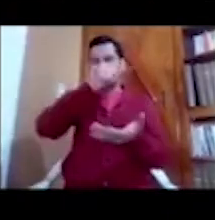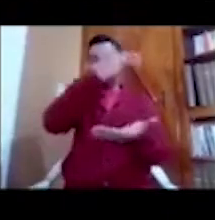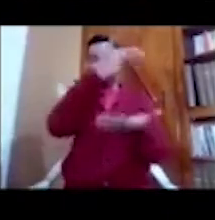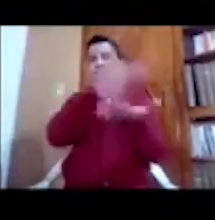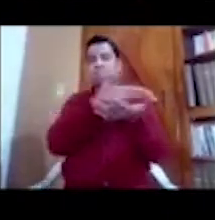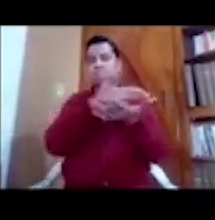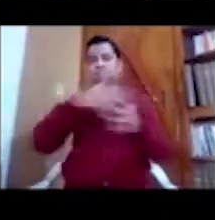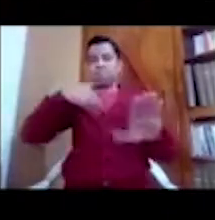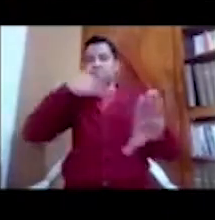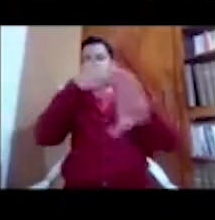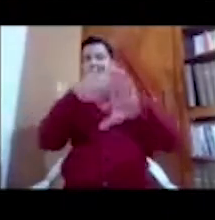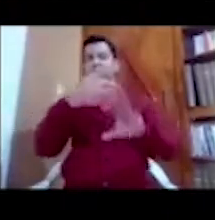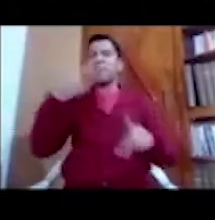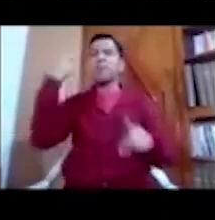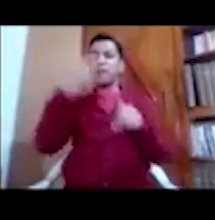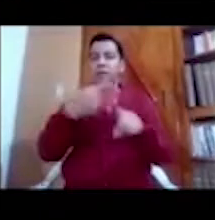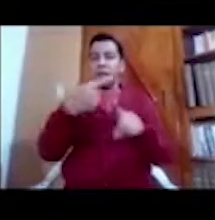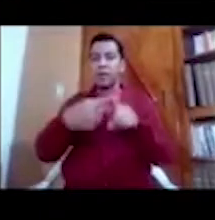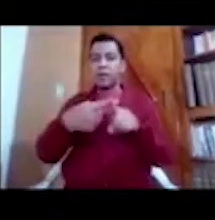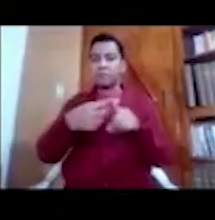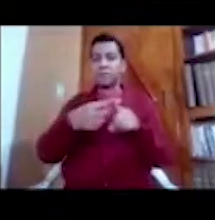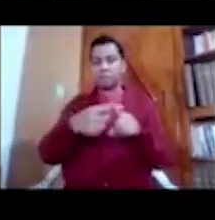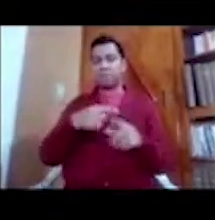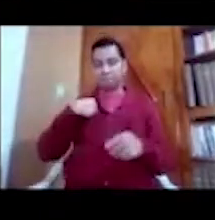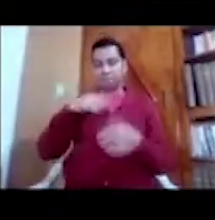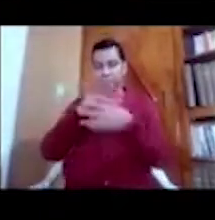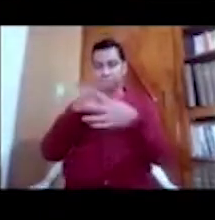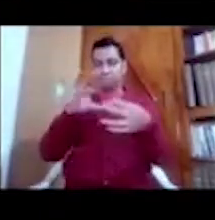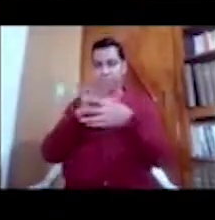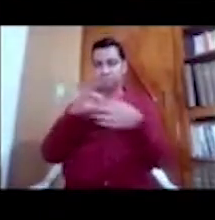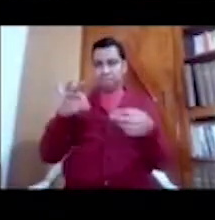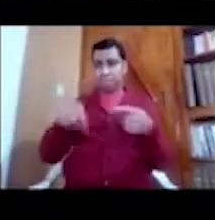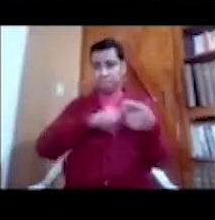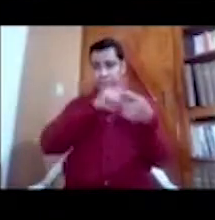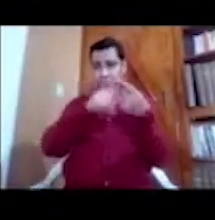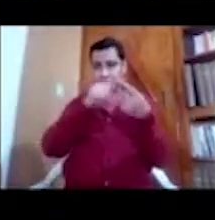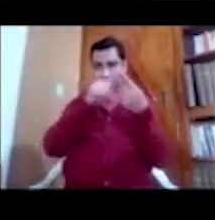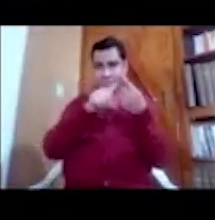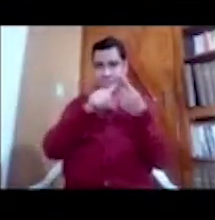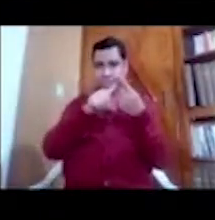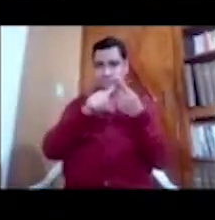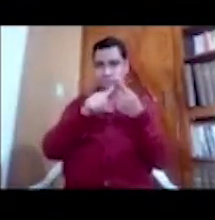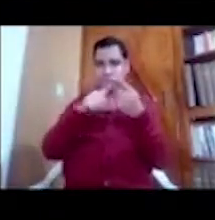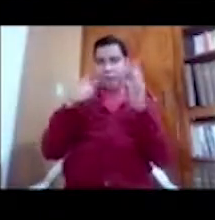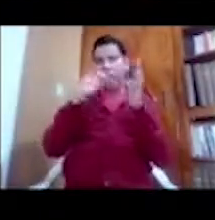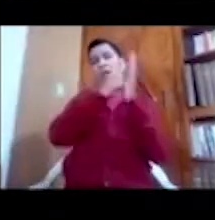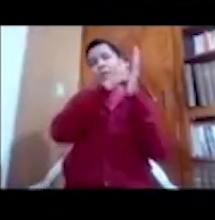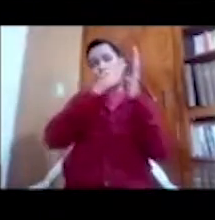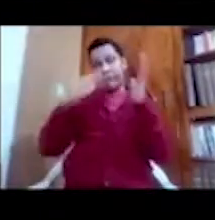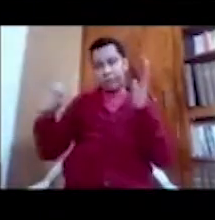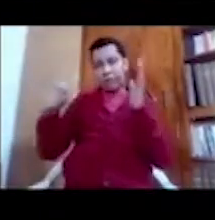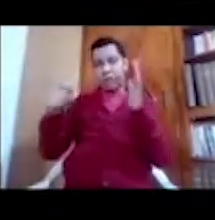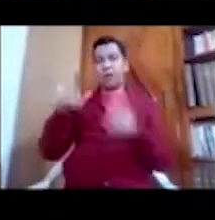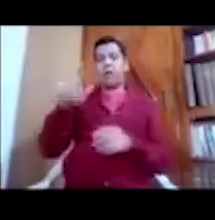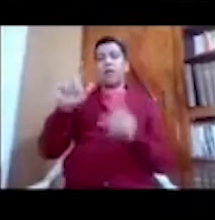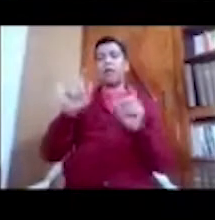triple alianza? Eran, por supuesto, el tlatocayo de Tlaxcala.